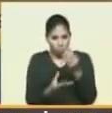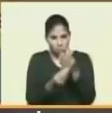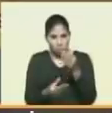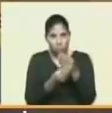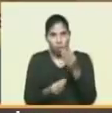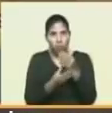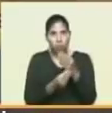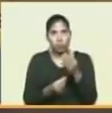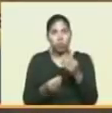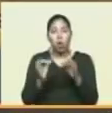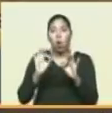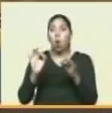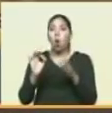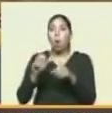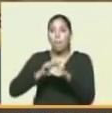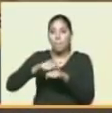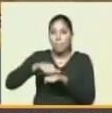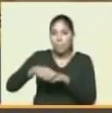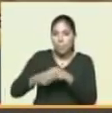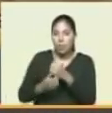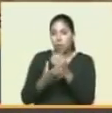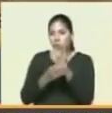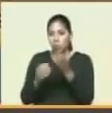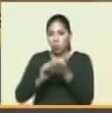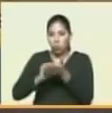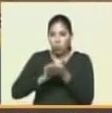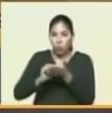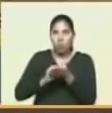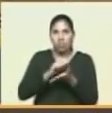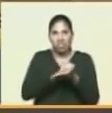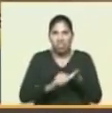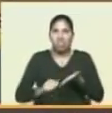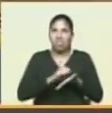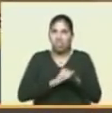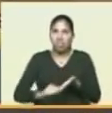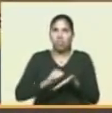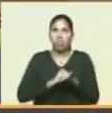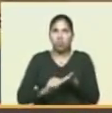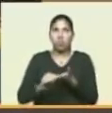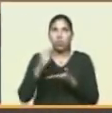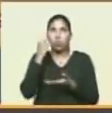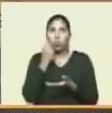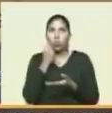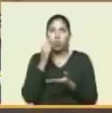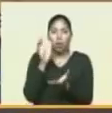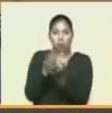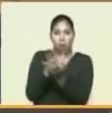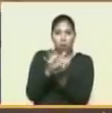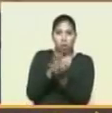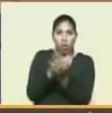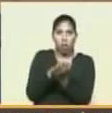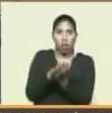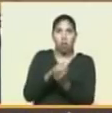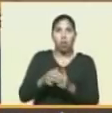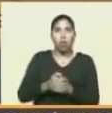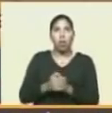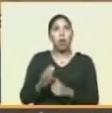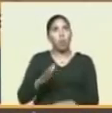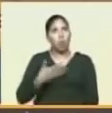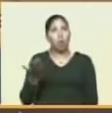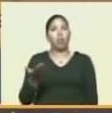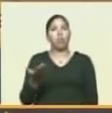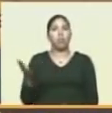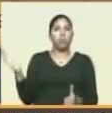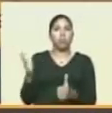de concha de caracoles rallado de allá de Sucre y de Nueva Esparta, especialmente de Coche, ya tenemos el